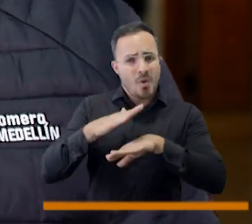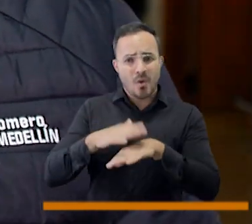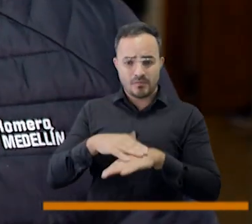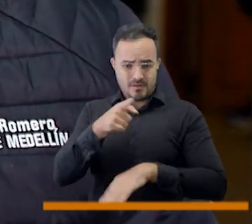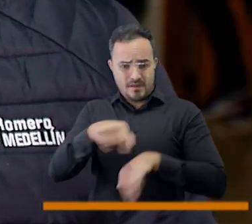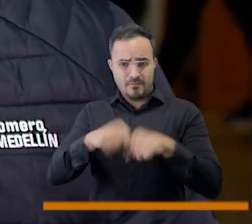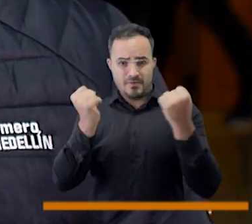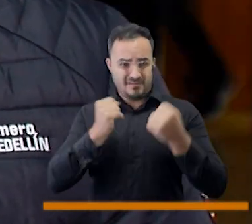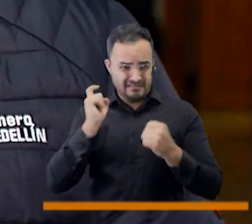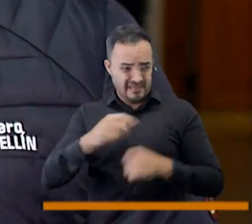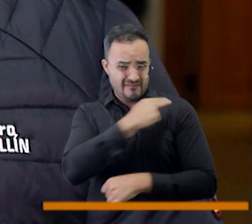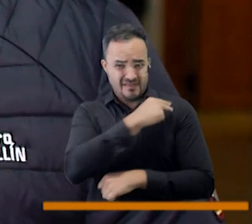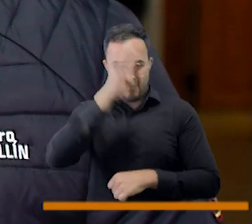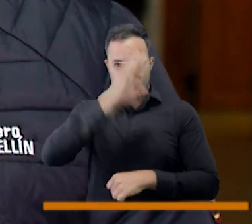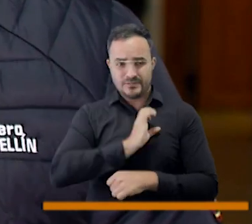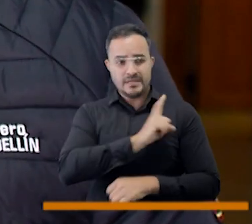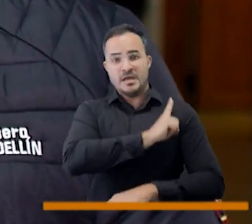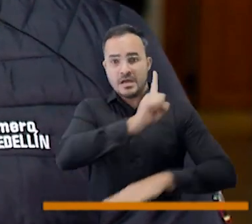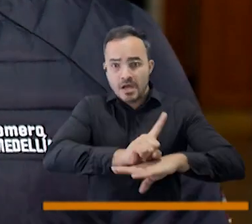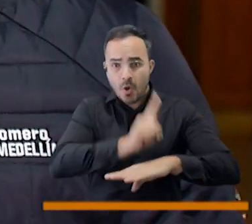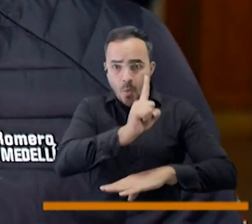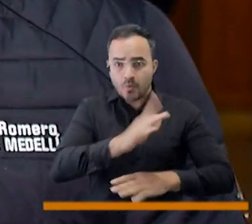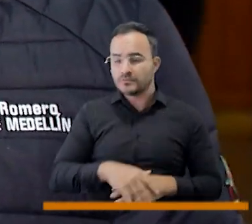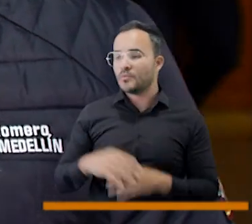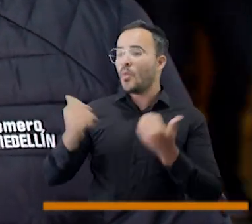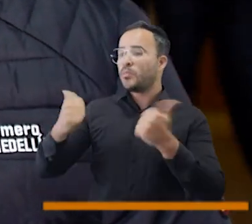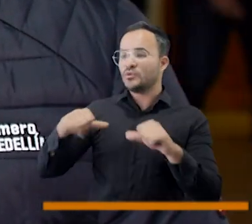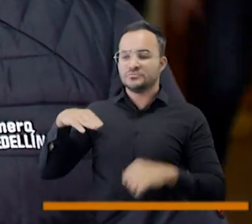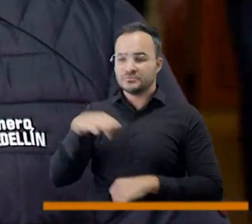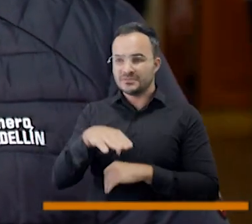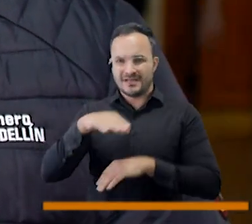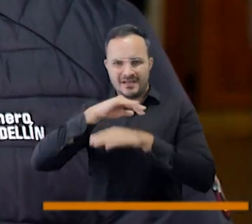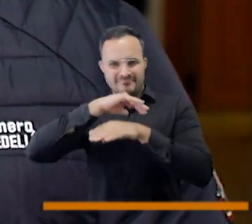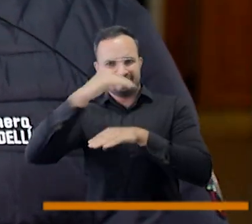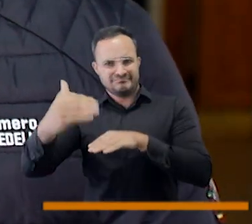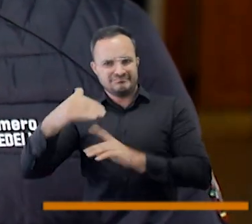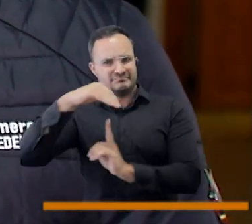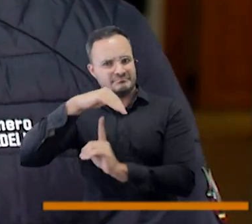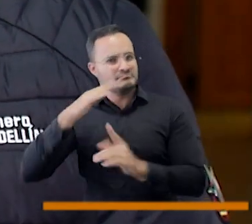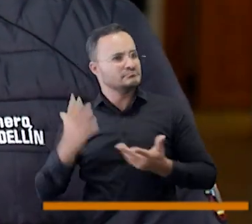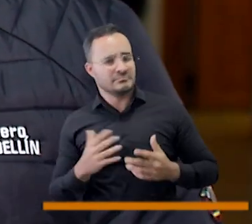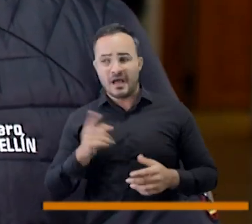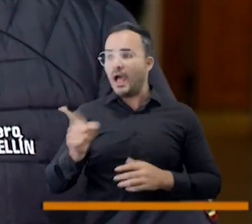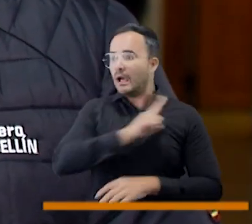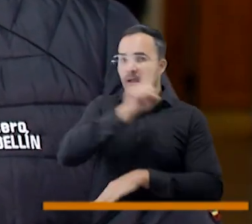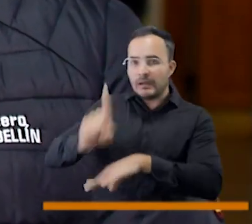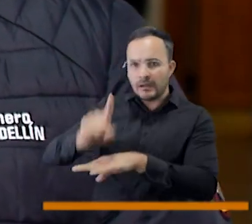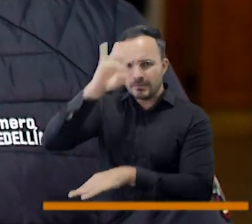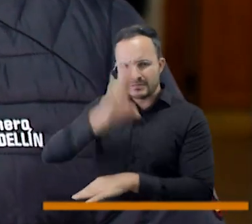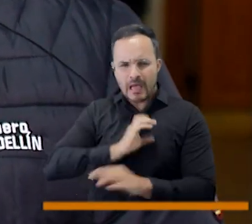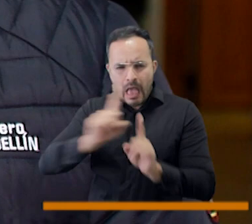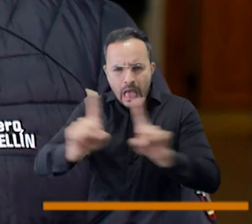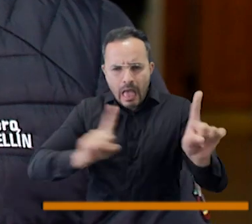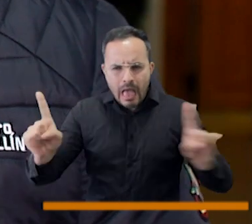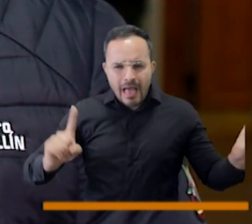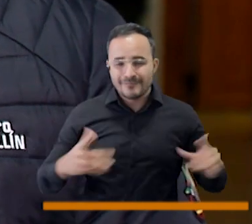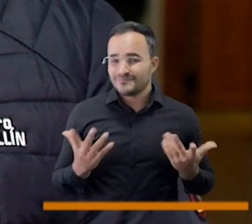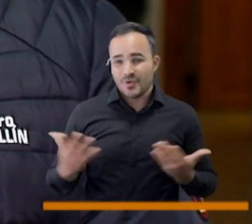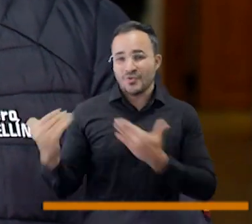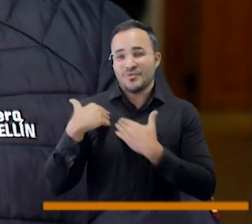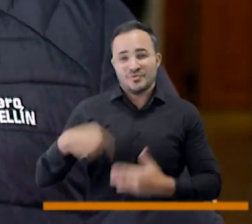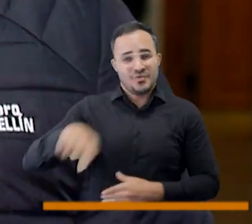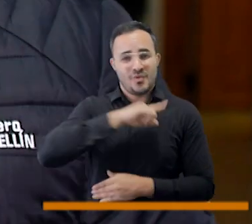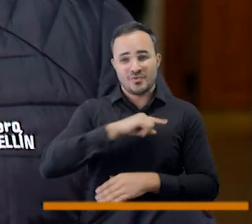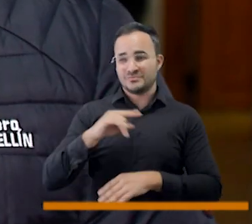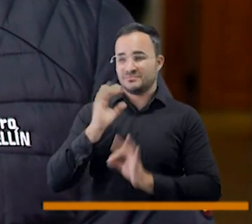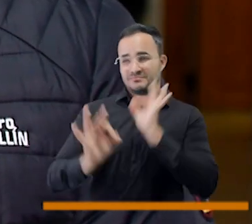por cada paradero de Encicla, un policía por cada paradero de bus. Aquí somos todos los responsables de cuidar el amoblamiento